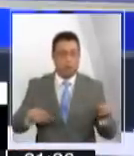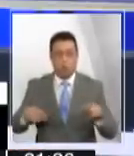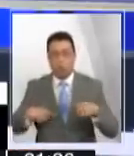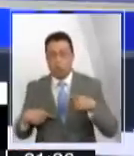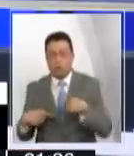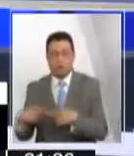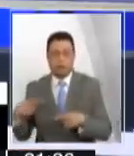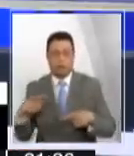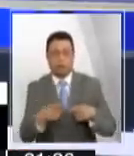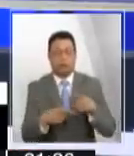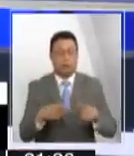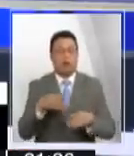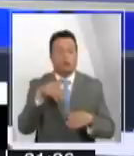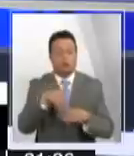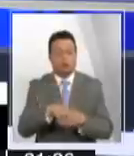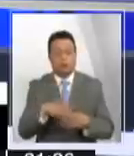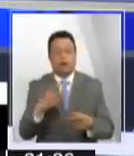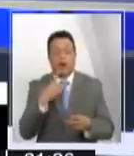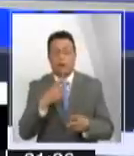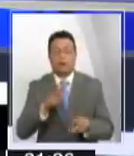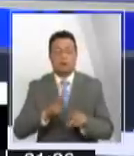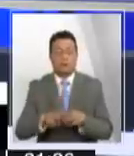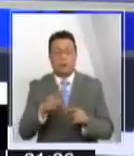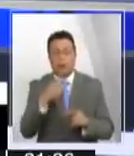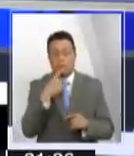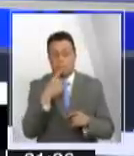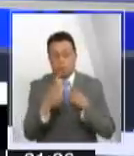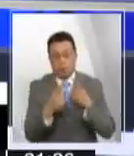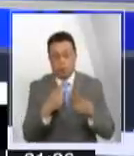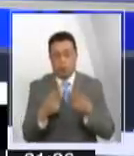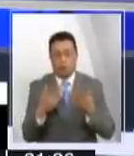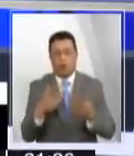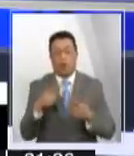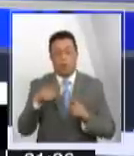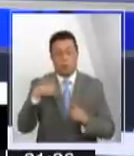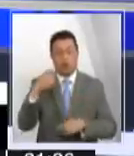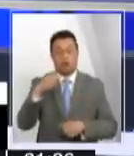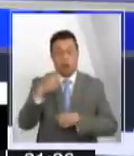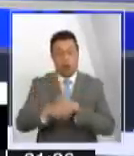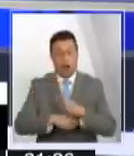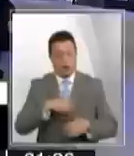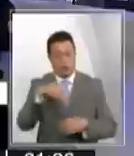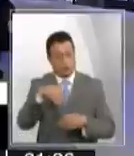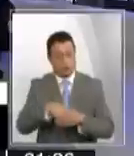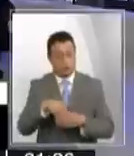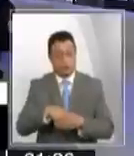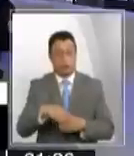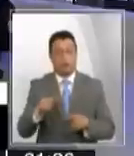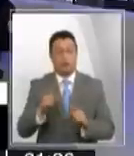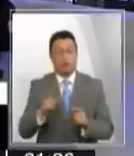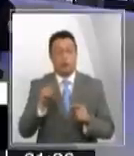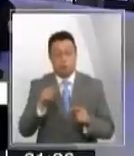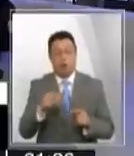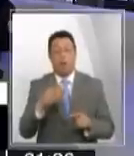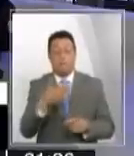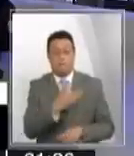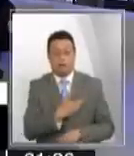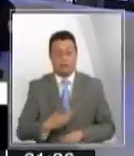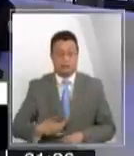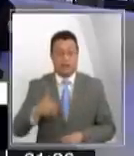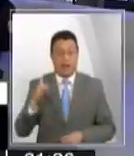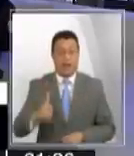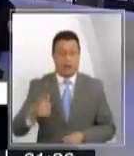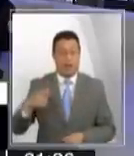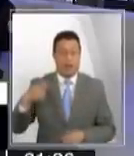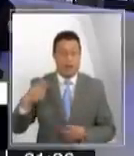inmediatamente después de las elecciones. Lo que uno se pregunta, y lo conversábamos fuera de la pantalla, próximo año hay elecciones, no menores, porque son presidenciales y parlamentarias. ¿Qué